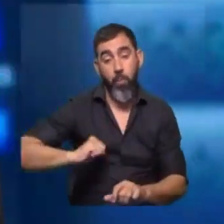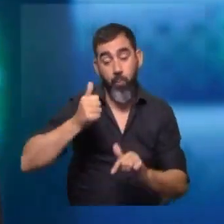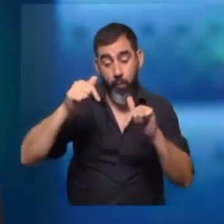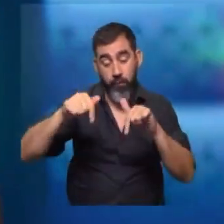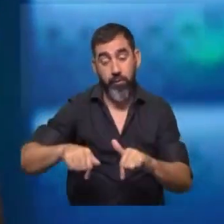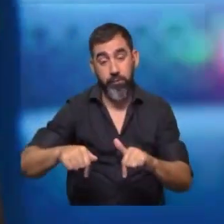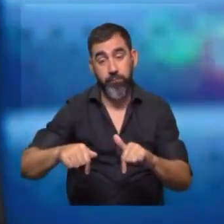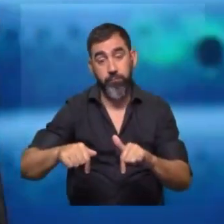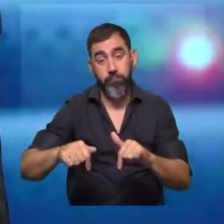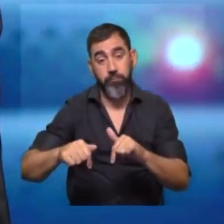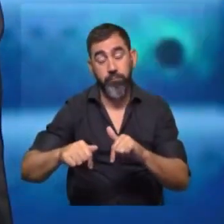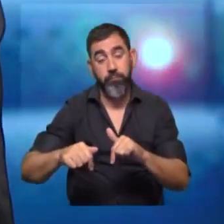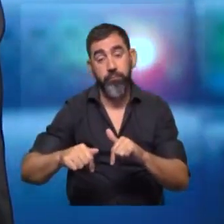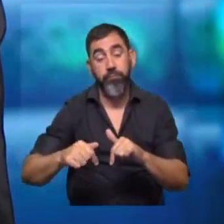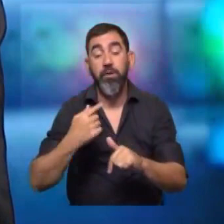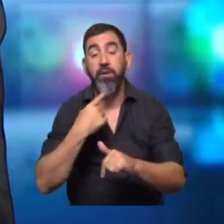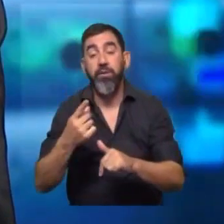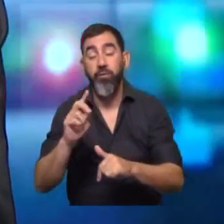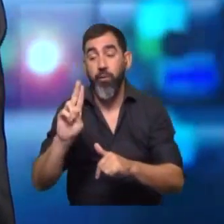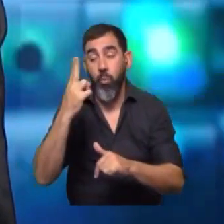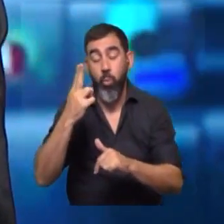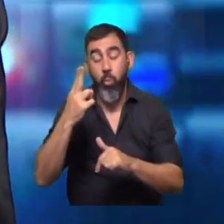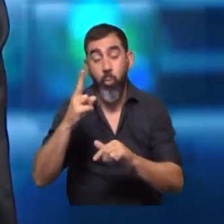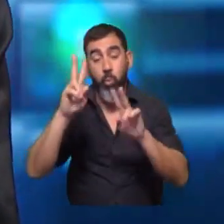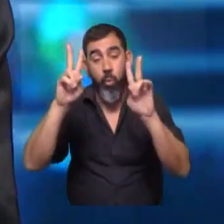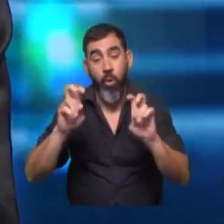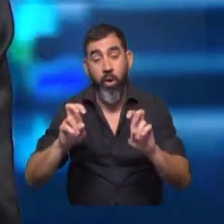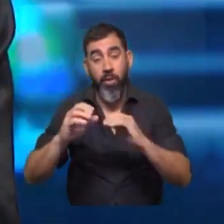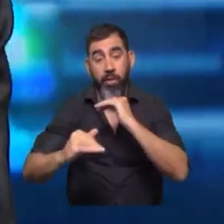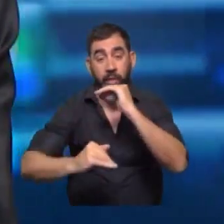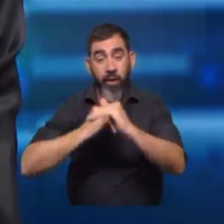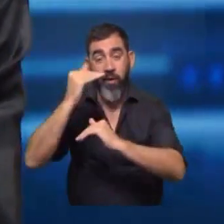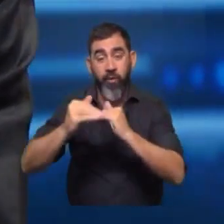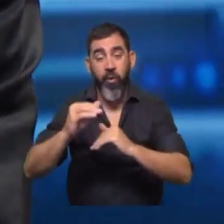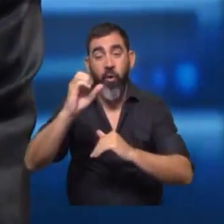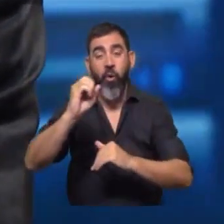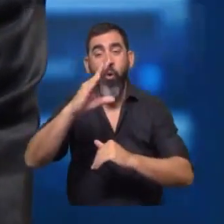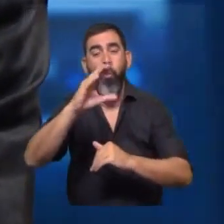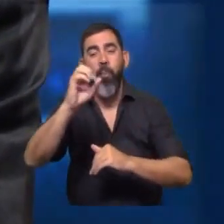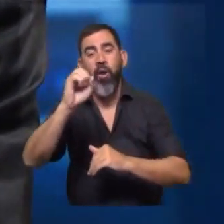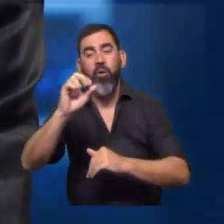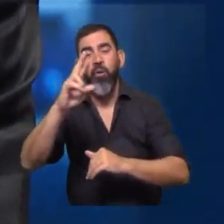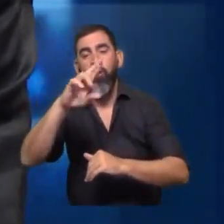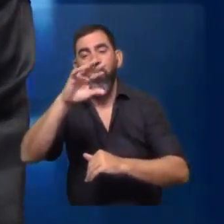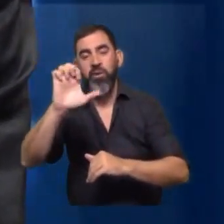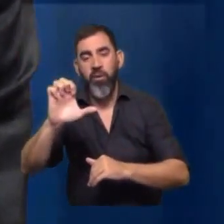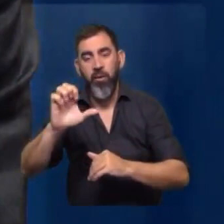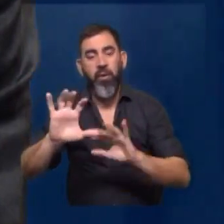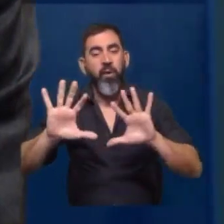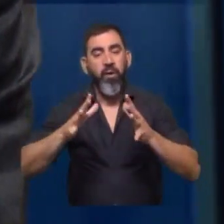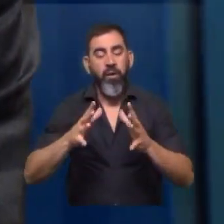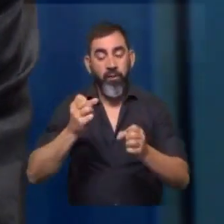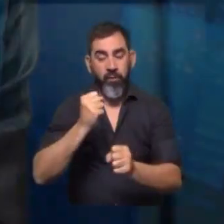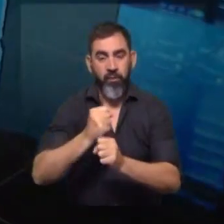en el tema de la contribución que hace la comunidad uruguaya en desarrollo de lo que se llama open source. Eso fue un trabajo que nosotros hicimos con